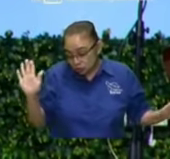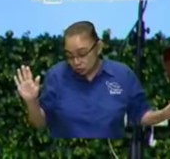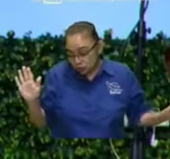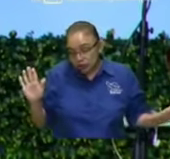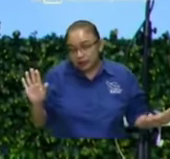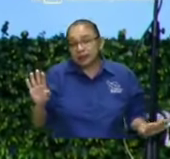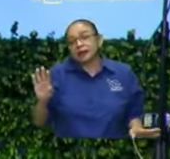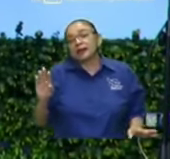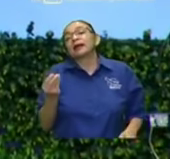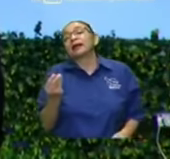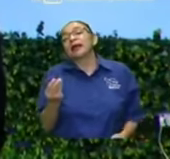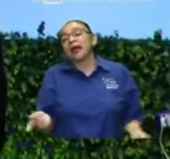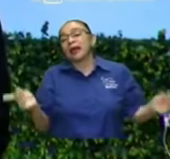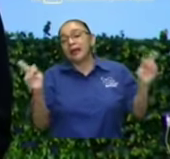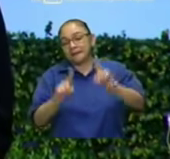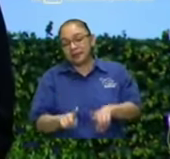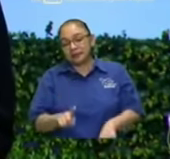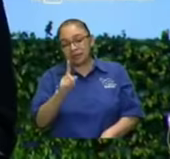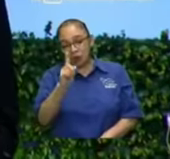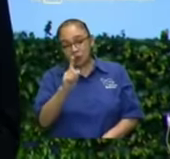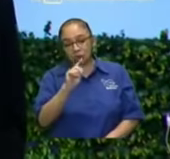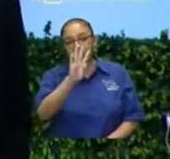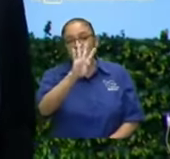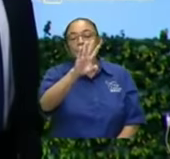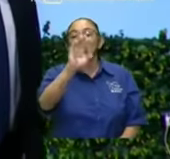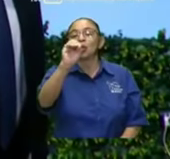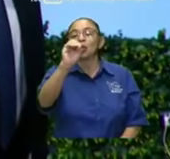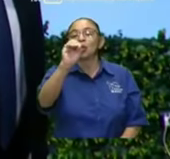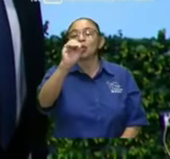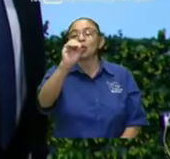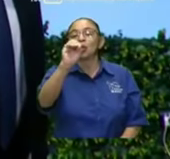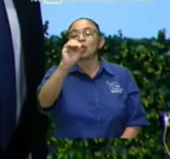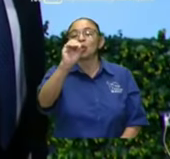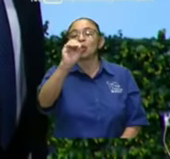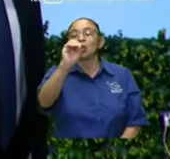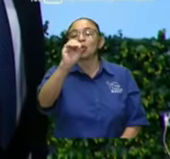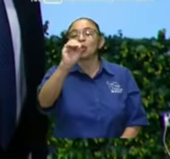en 40 años, hermano. ¿Cómo se mira usted en 40 años?